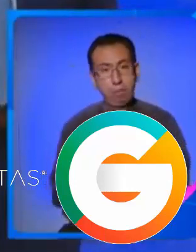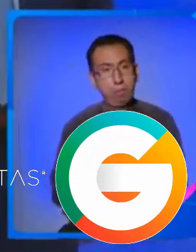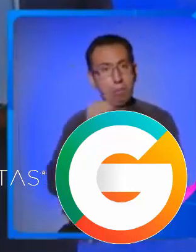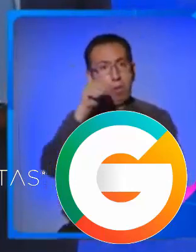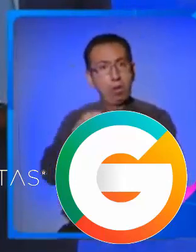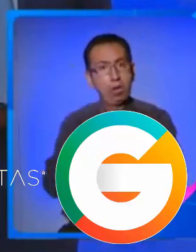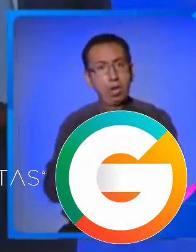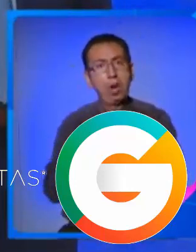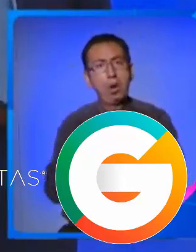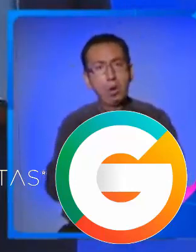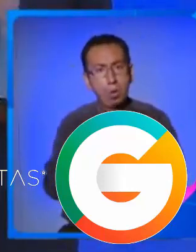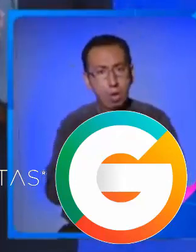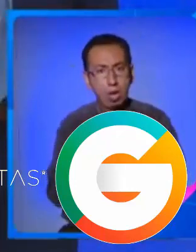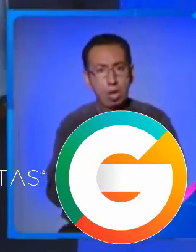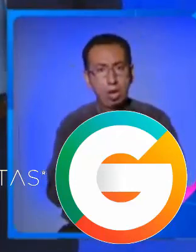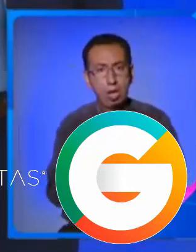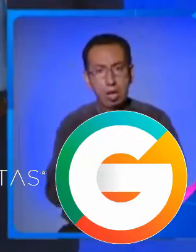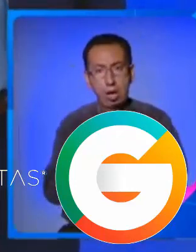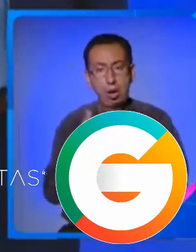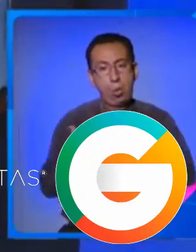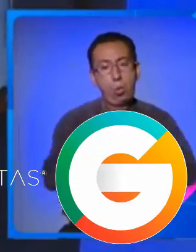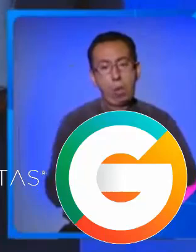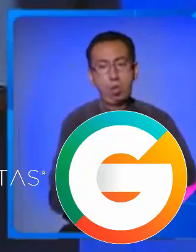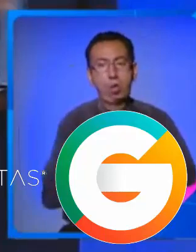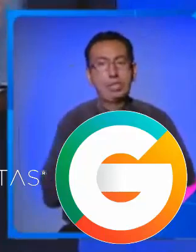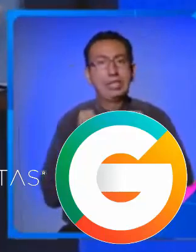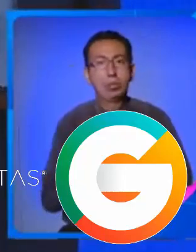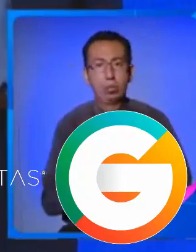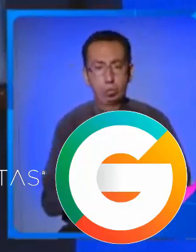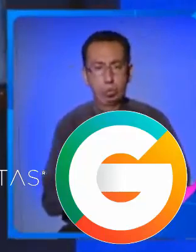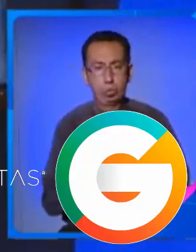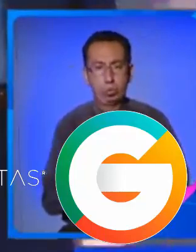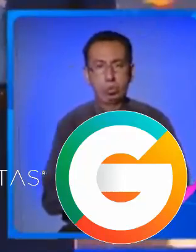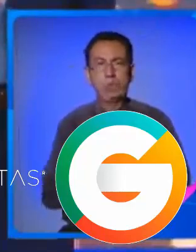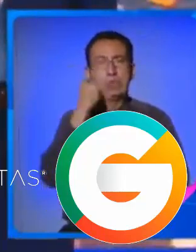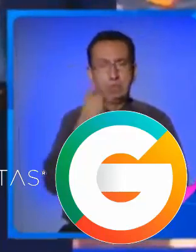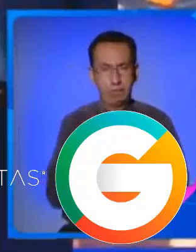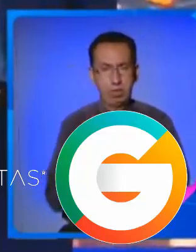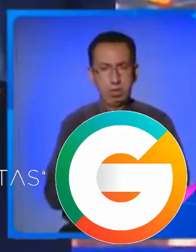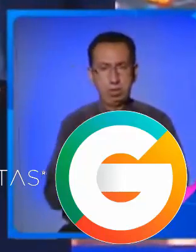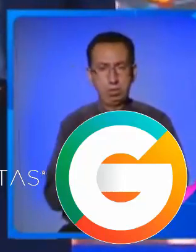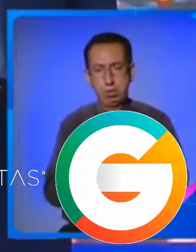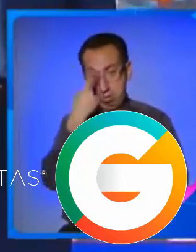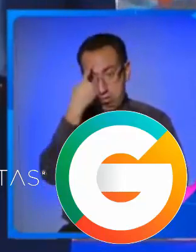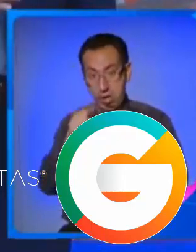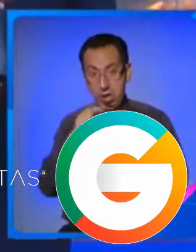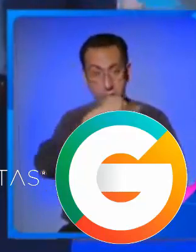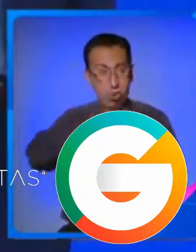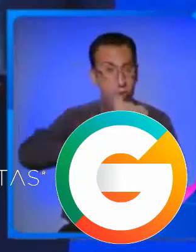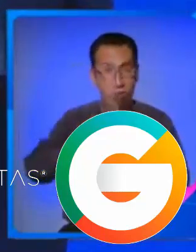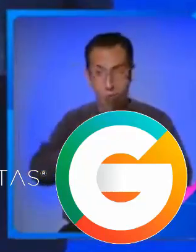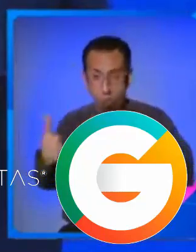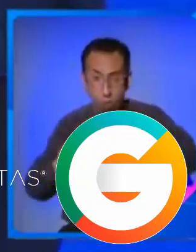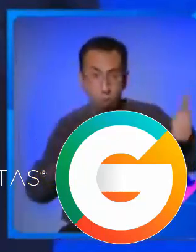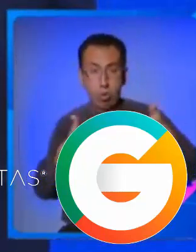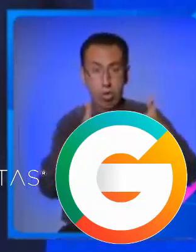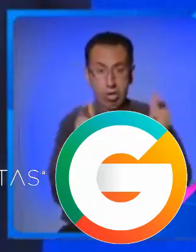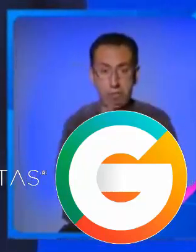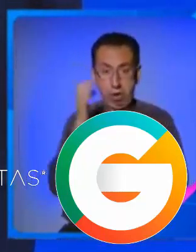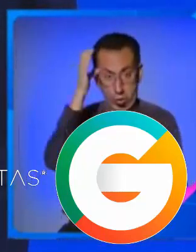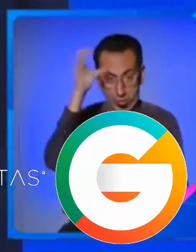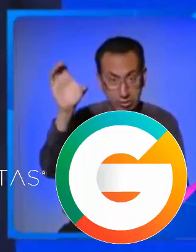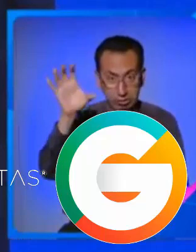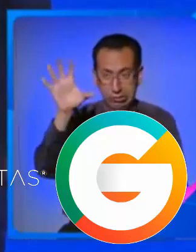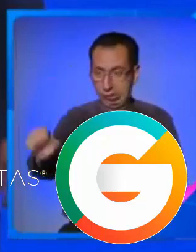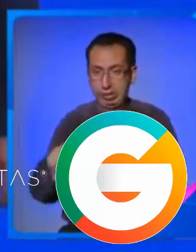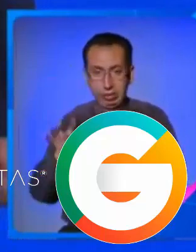del operativo y de la estrategia Guanajuato Seguro. Hemos combatido con determinación a cualquier otro grupo delincuencial.